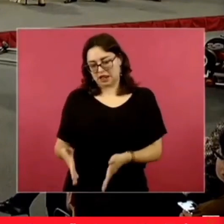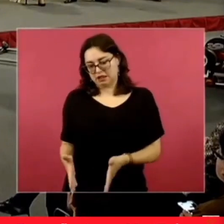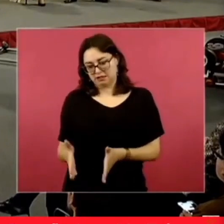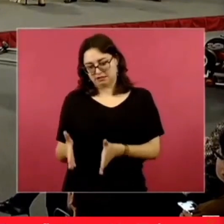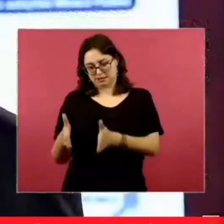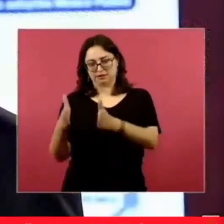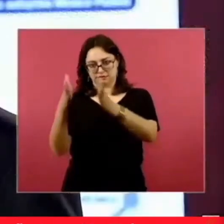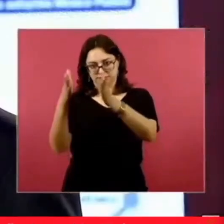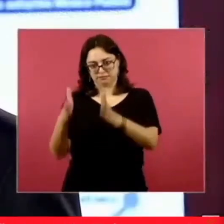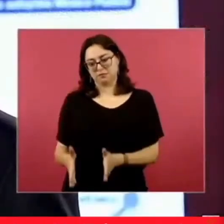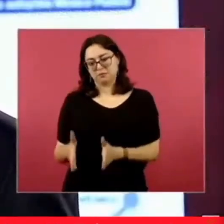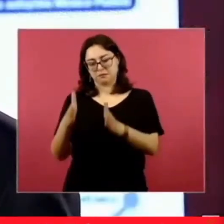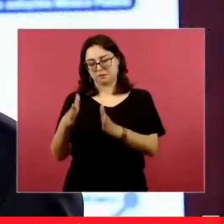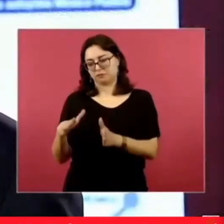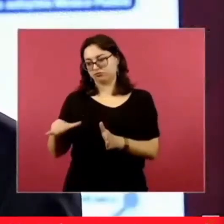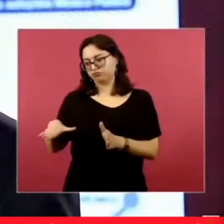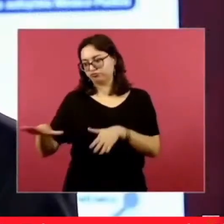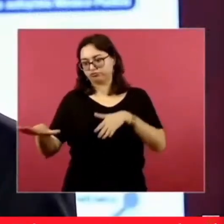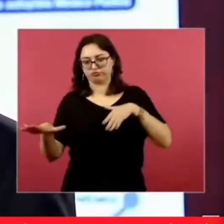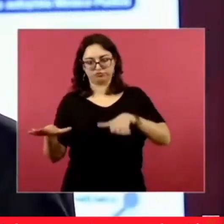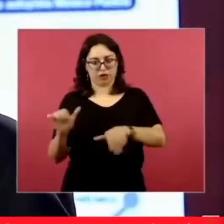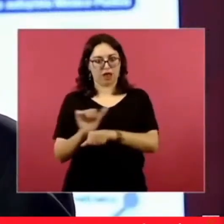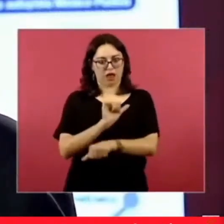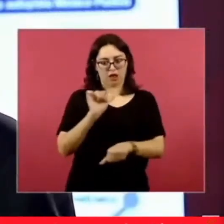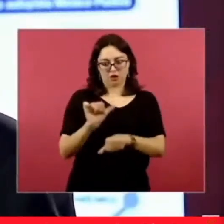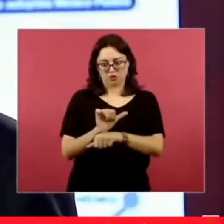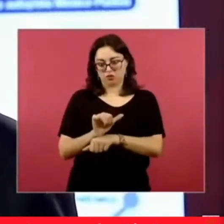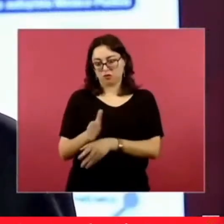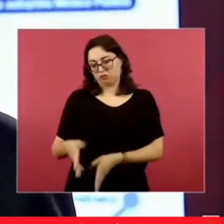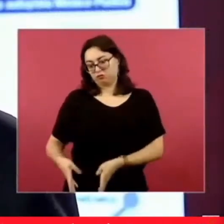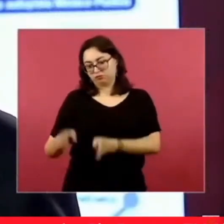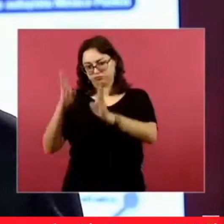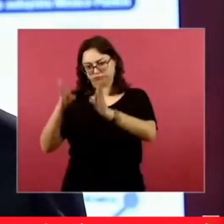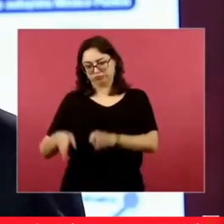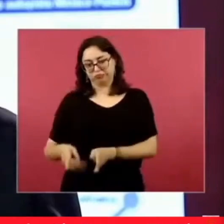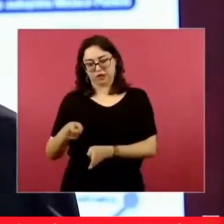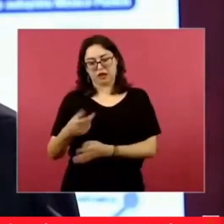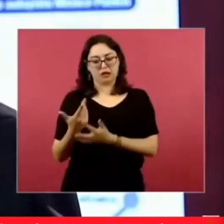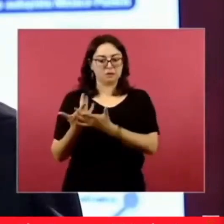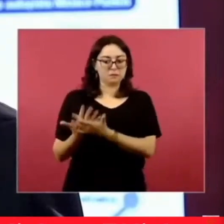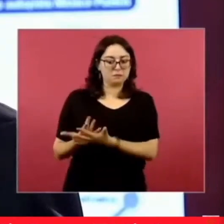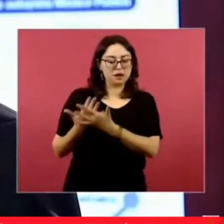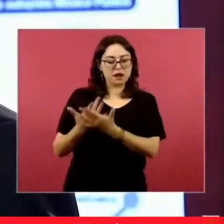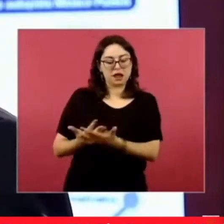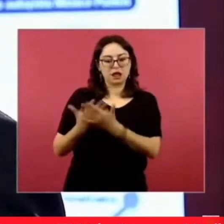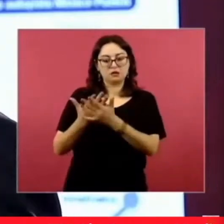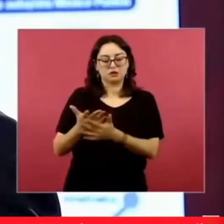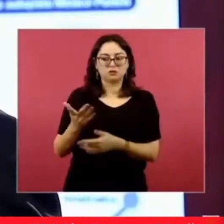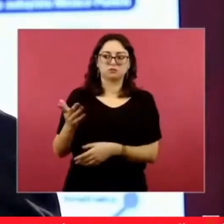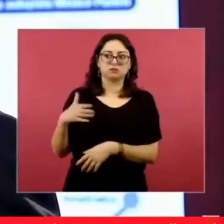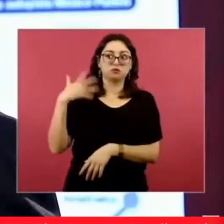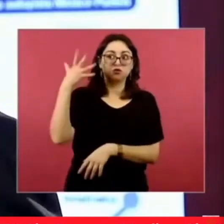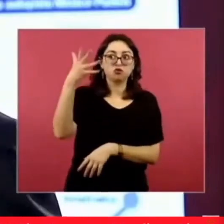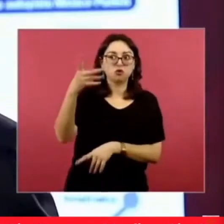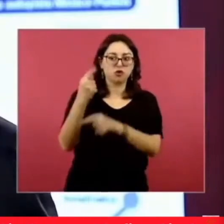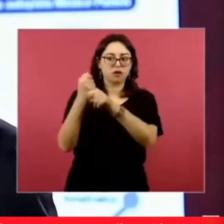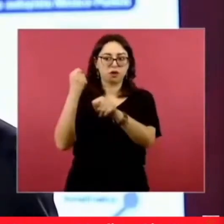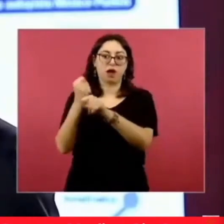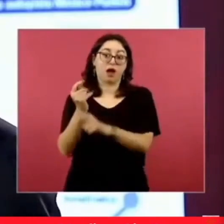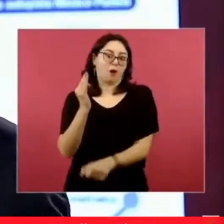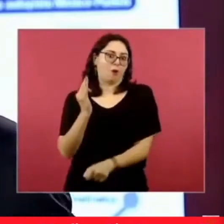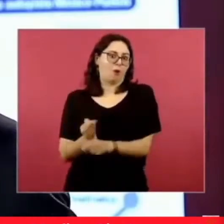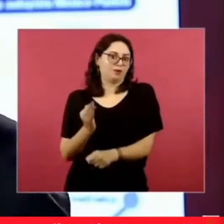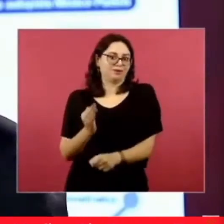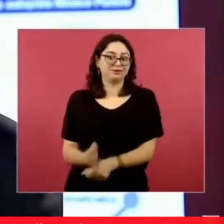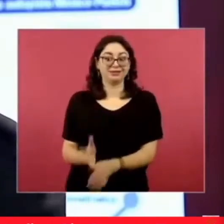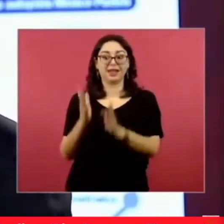dispuesto para que en un futuro tuviera un uso de algún transporte de alta capacidad y hoy en día se está aprovechando. Es el carril